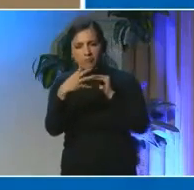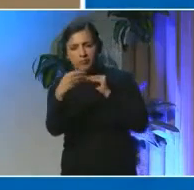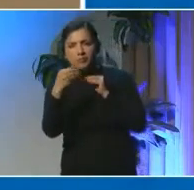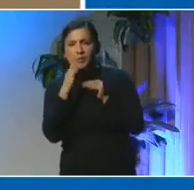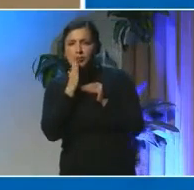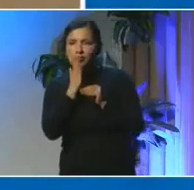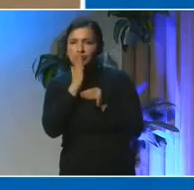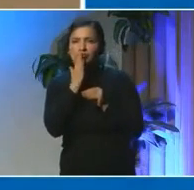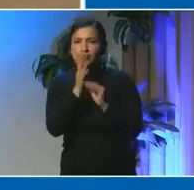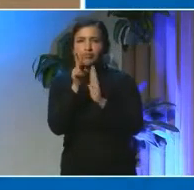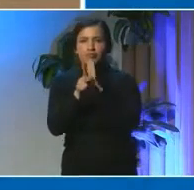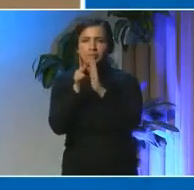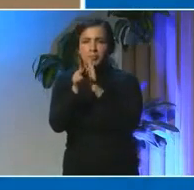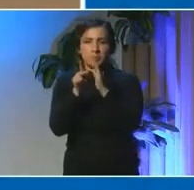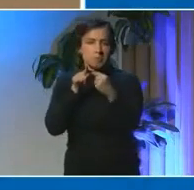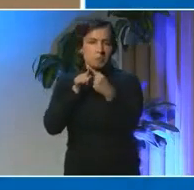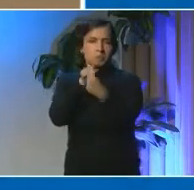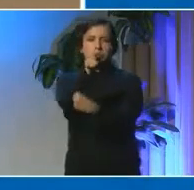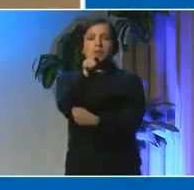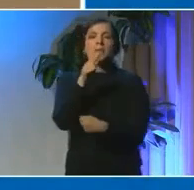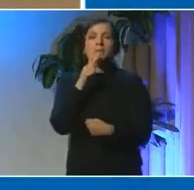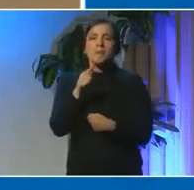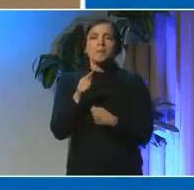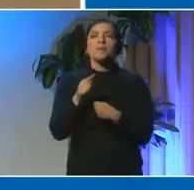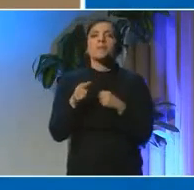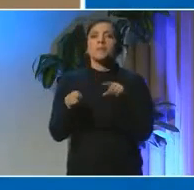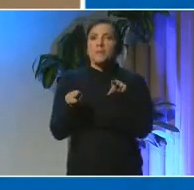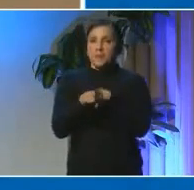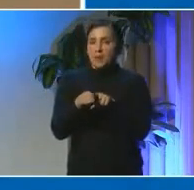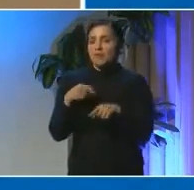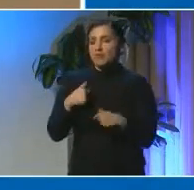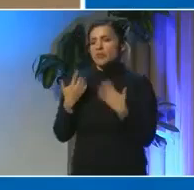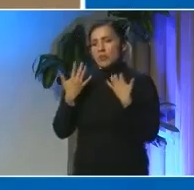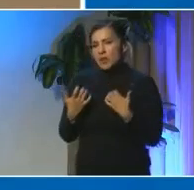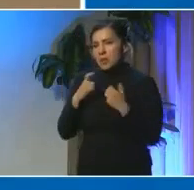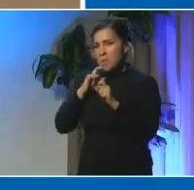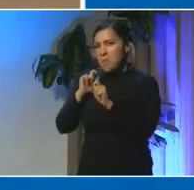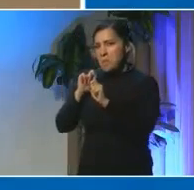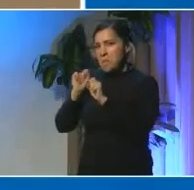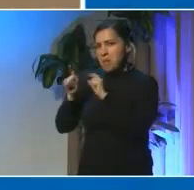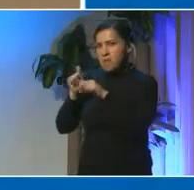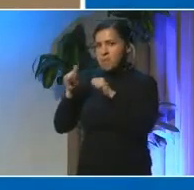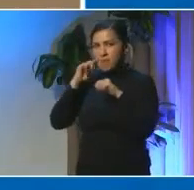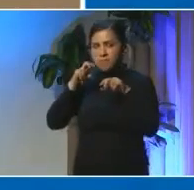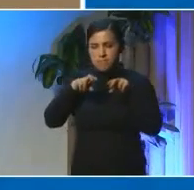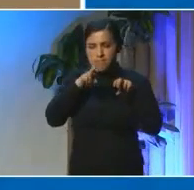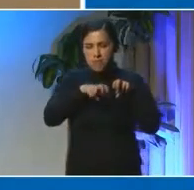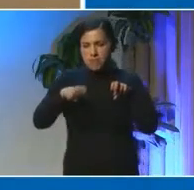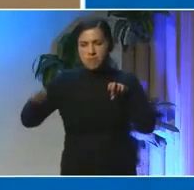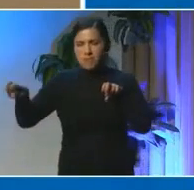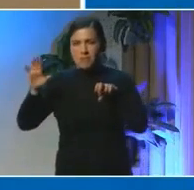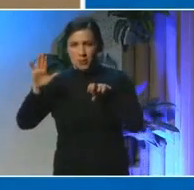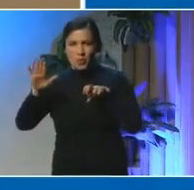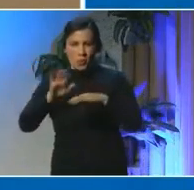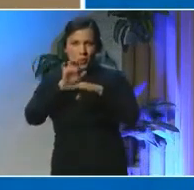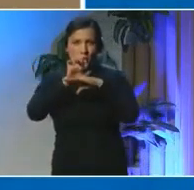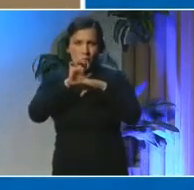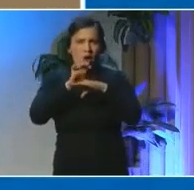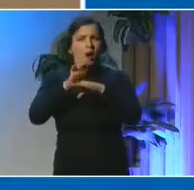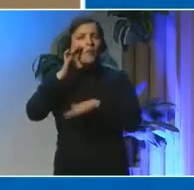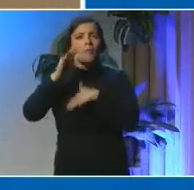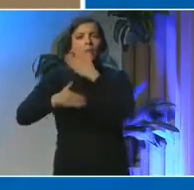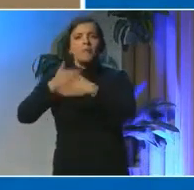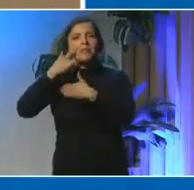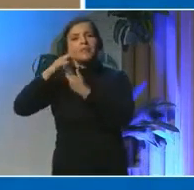como las compañías en las que ustedes están eh generando estos procesos de transformación efectivamente están